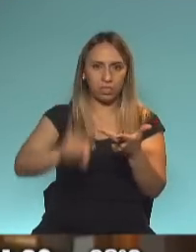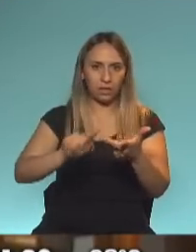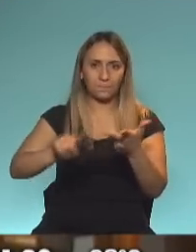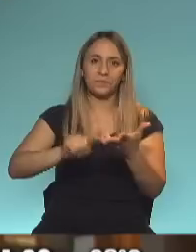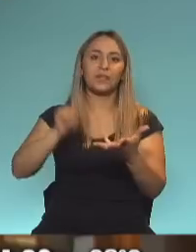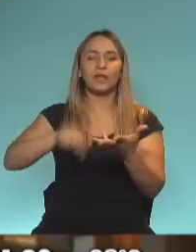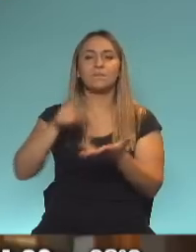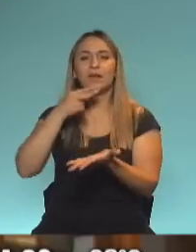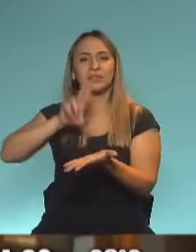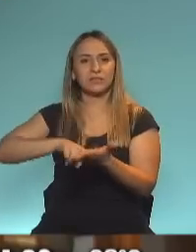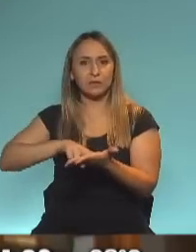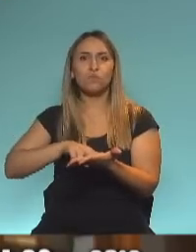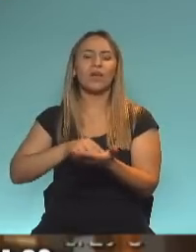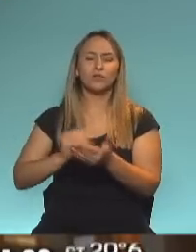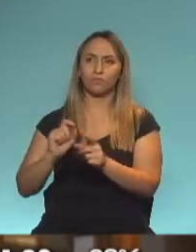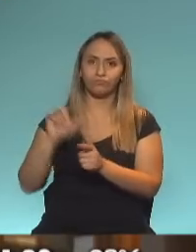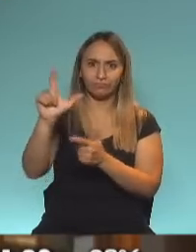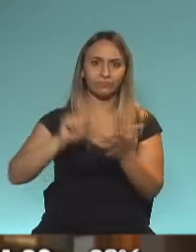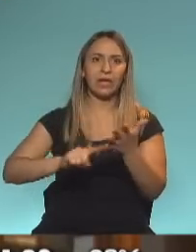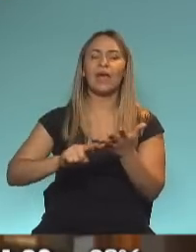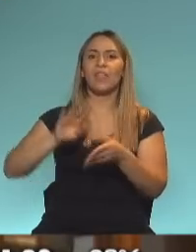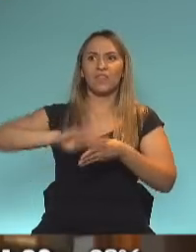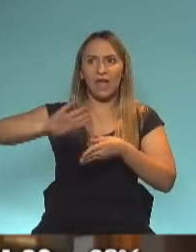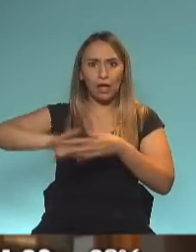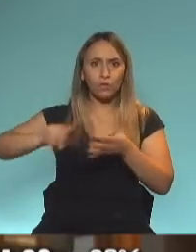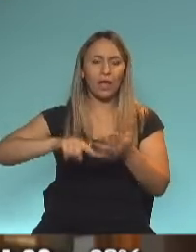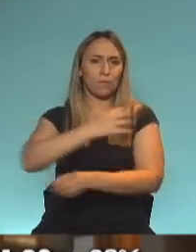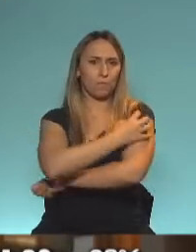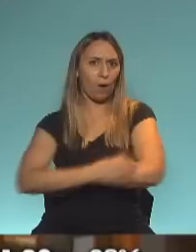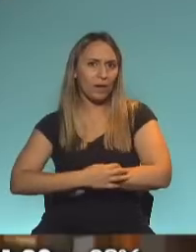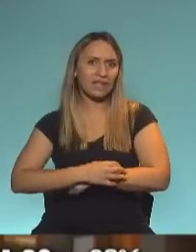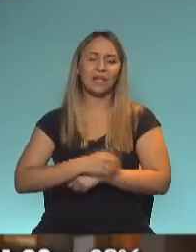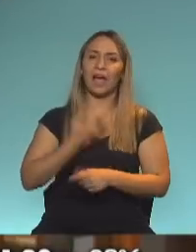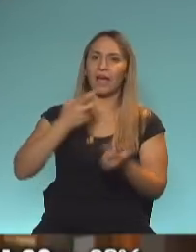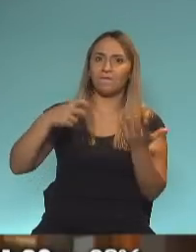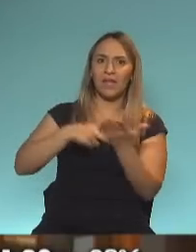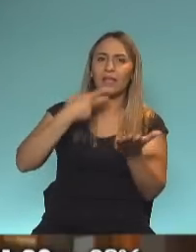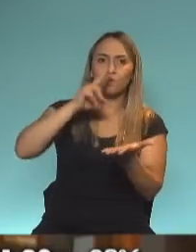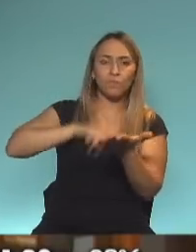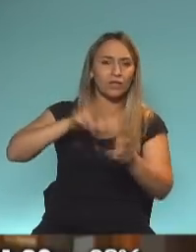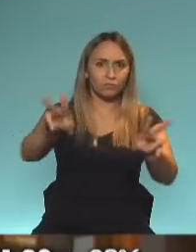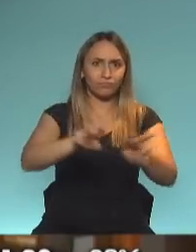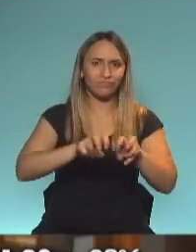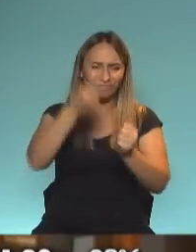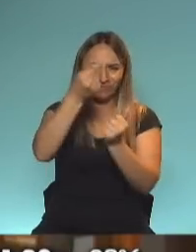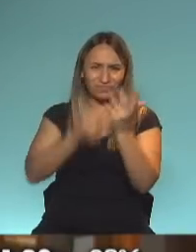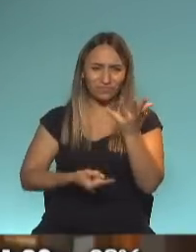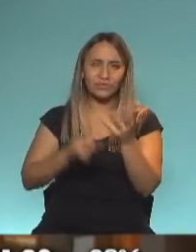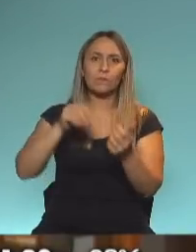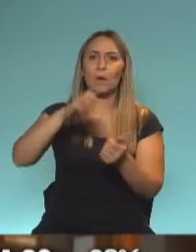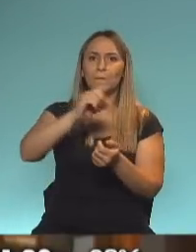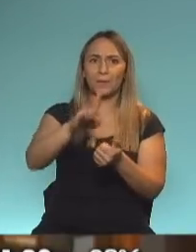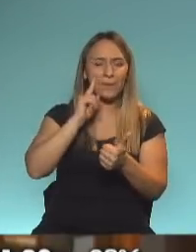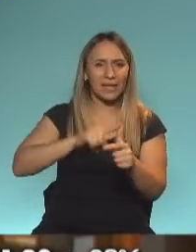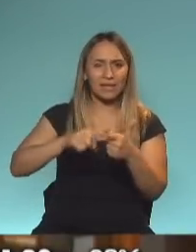servicios públicos, el endeudamiento, la pobreza, la situación fiscal, el funcionamiento de la industria y el PBI. Todo